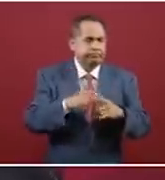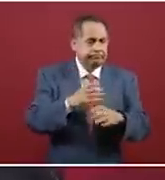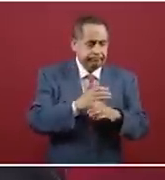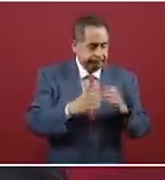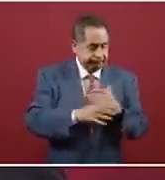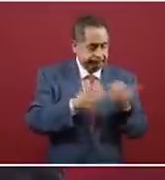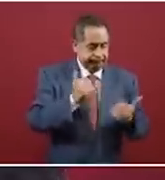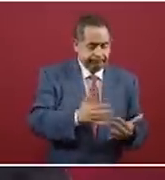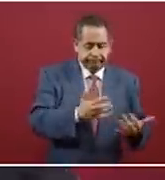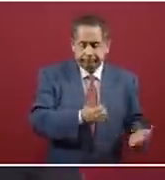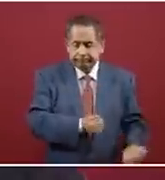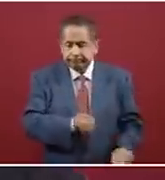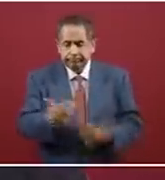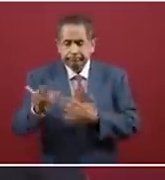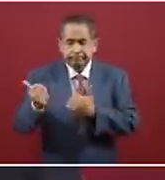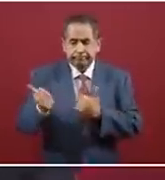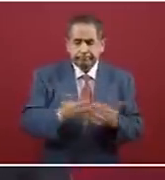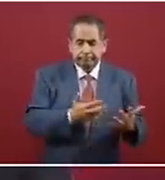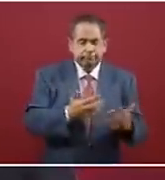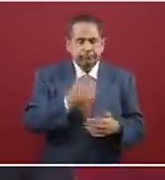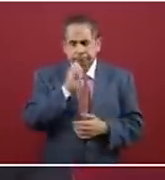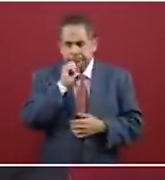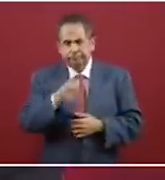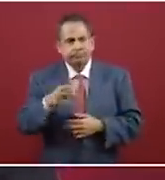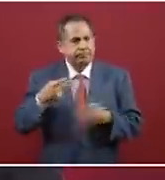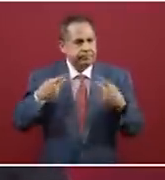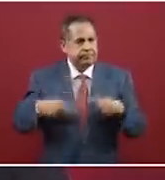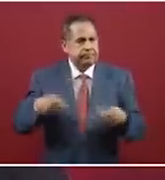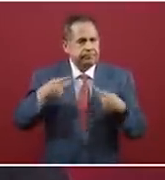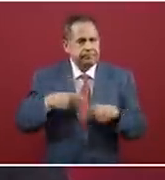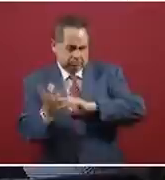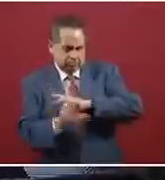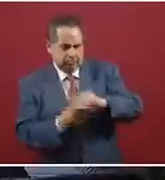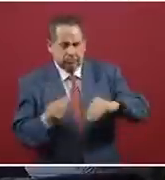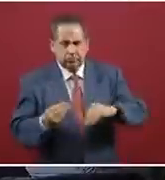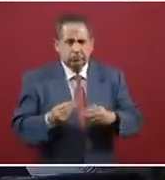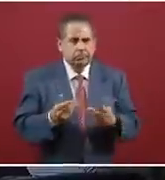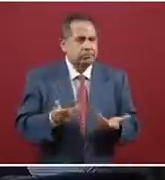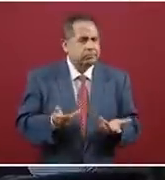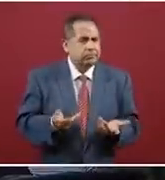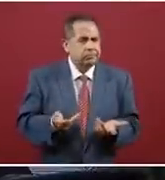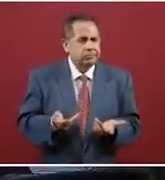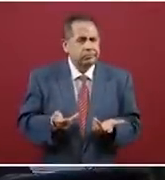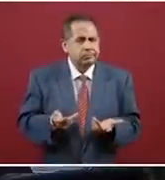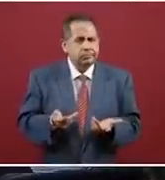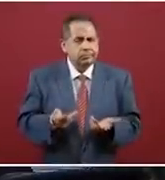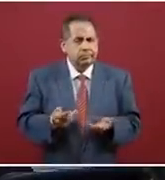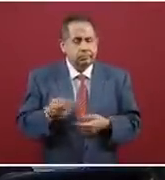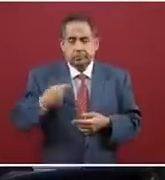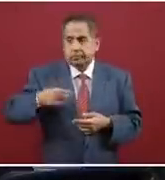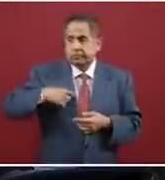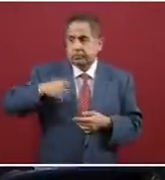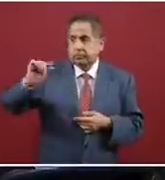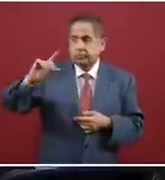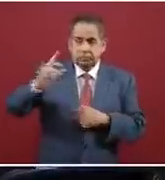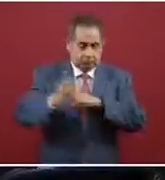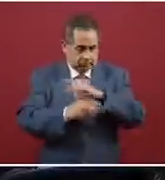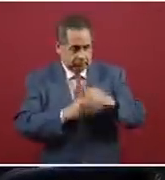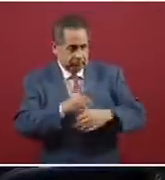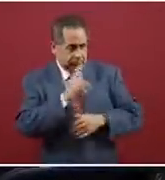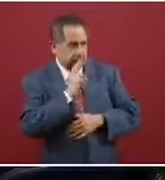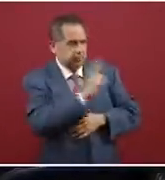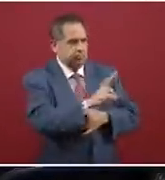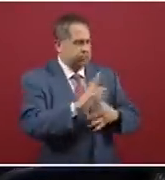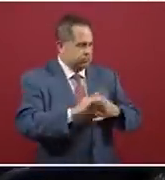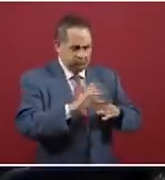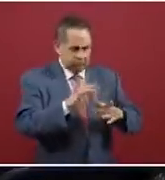sino también un tren de pasajeros en este marco el presidente de la república también se refirió